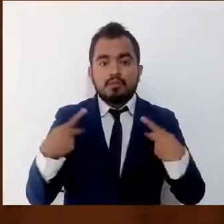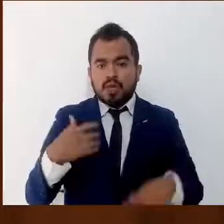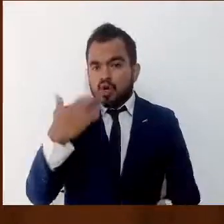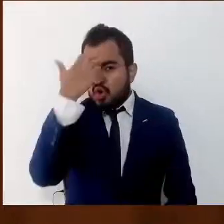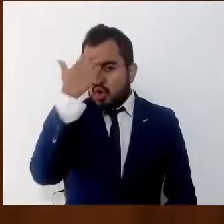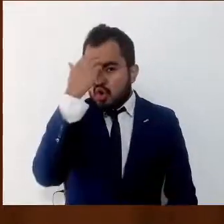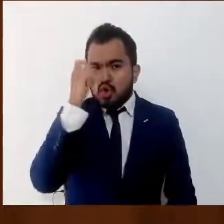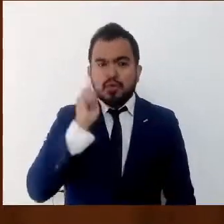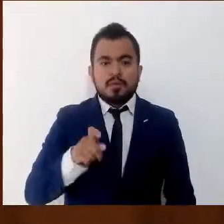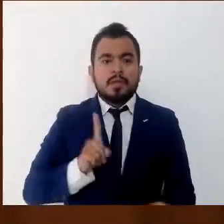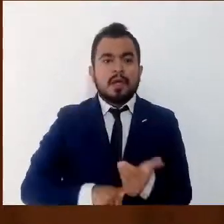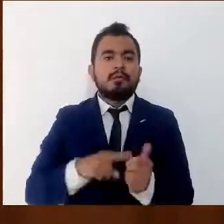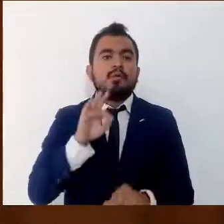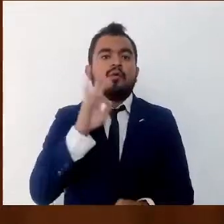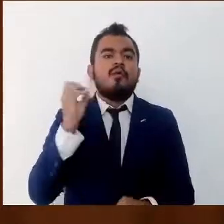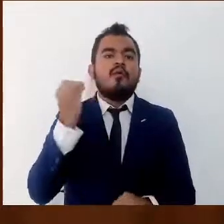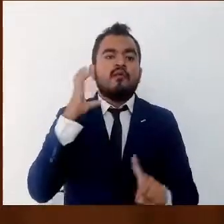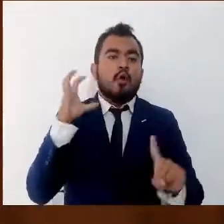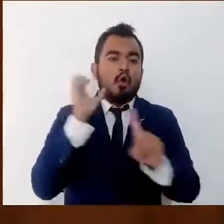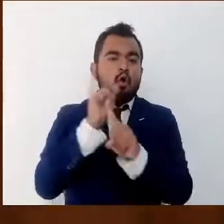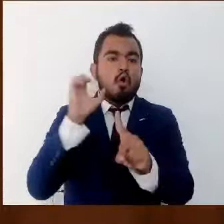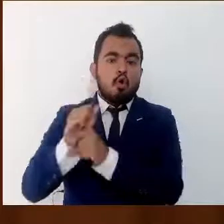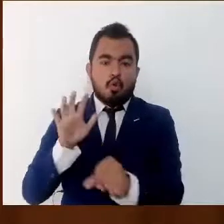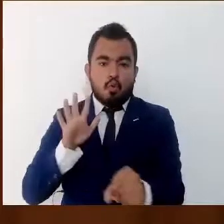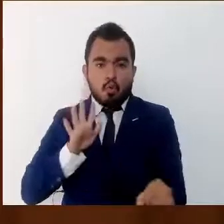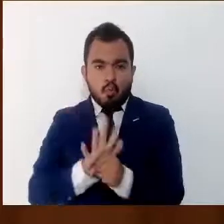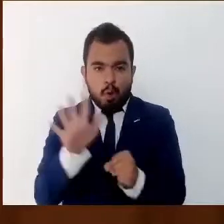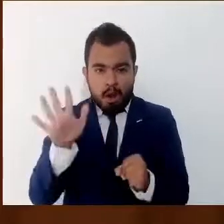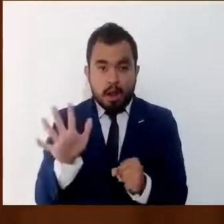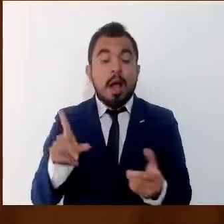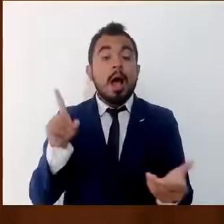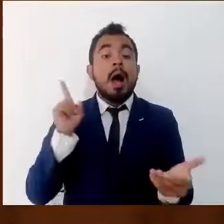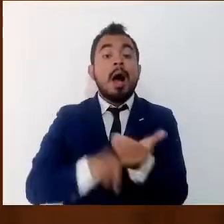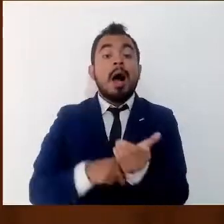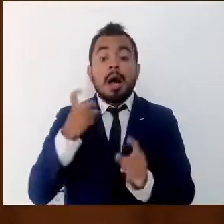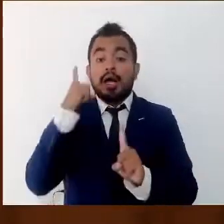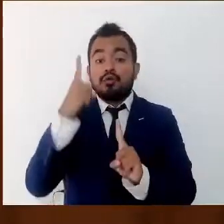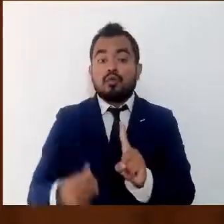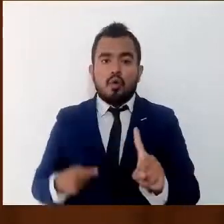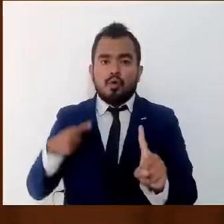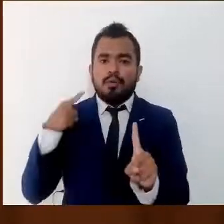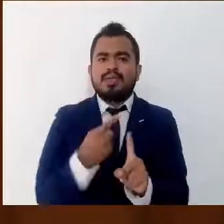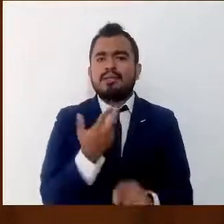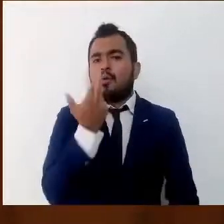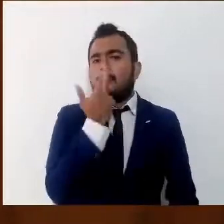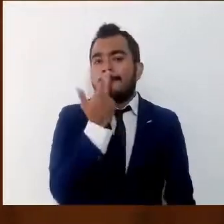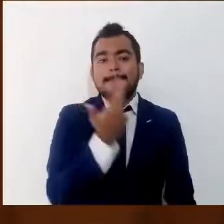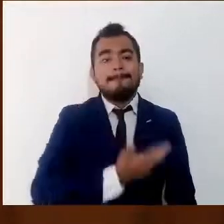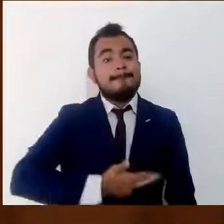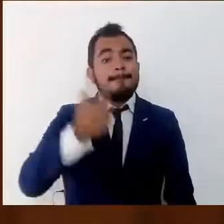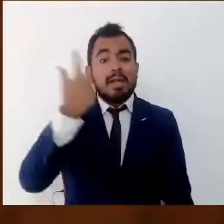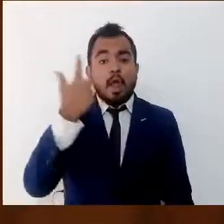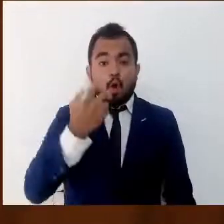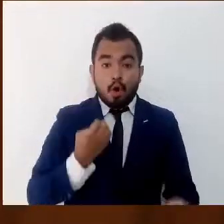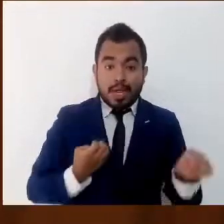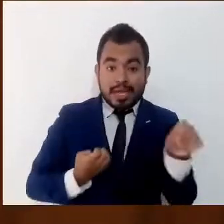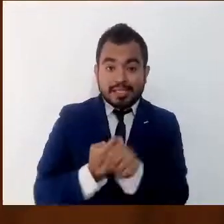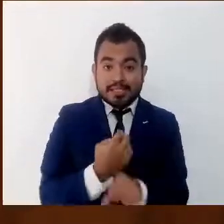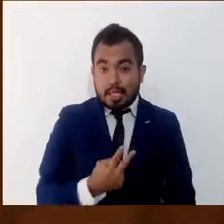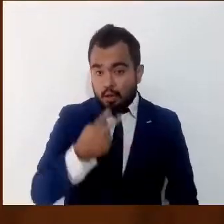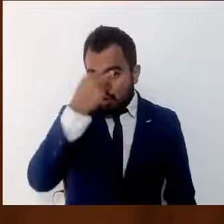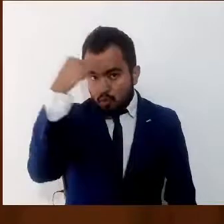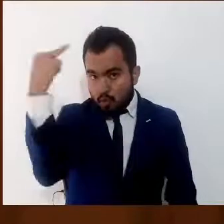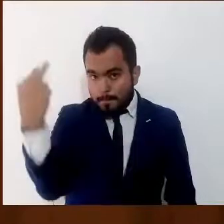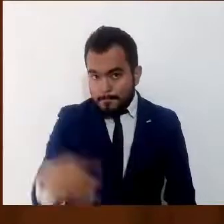Con el firme objetivo de construir un mejor Estado de México, someto a la consideración de este honorable